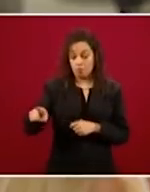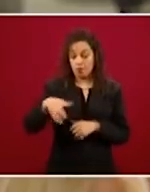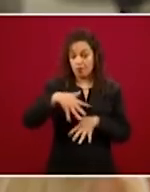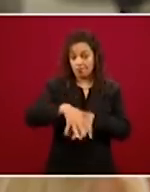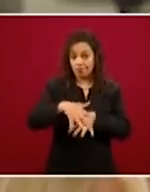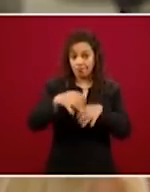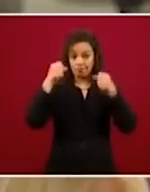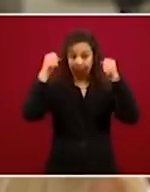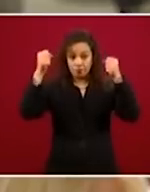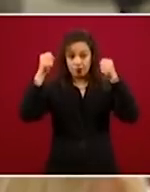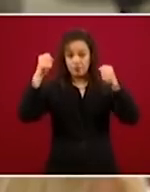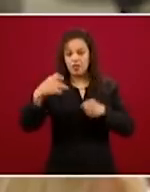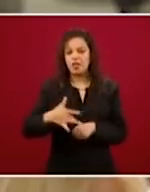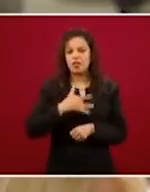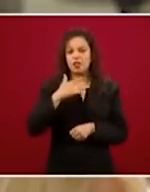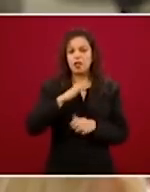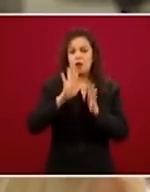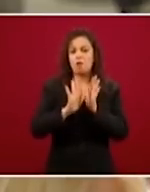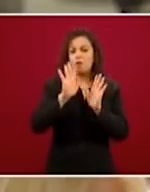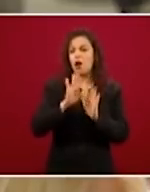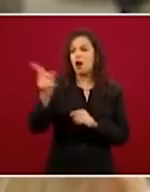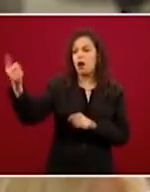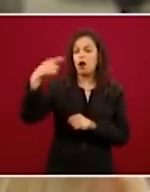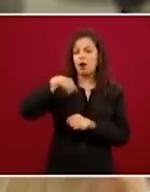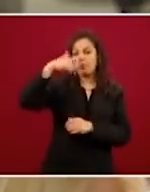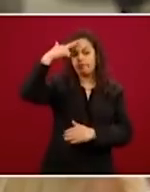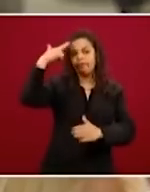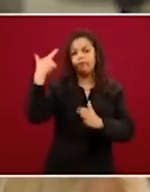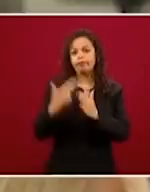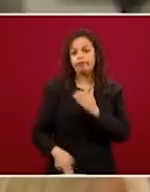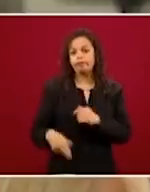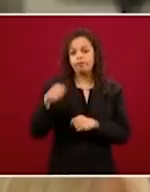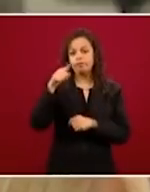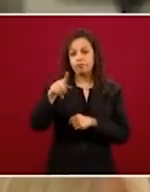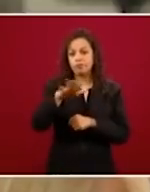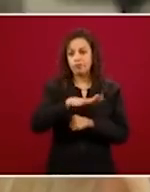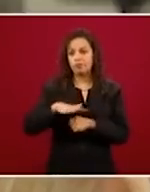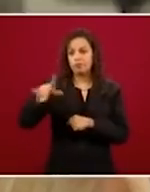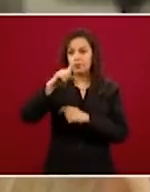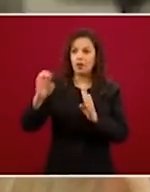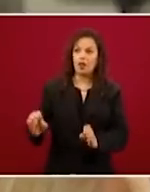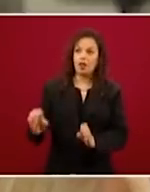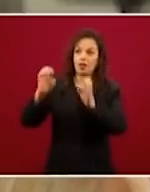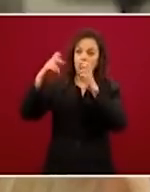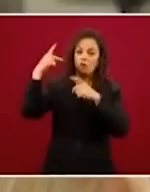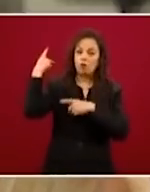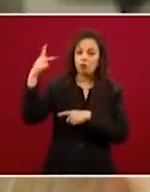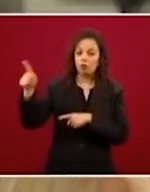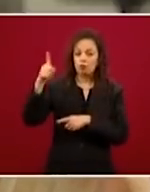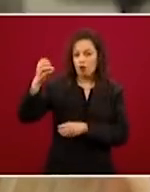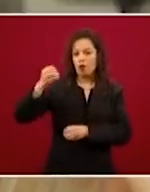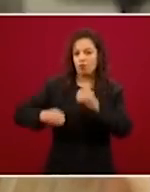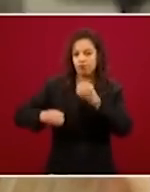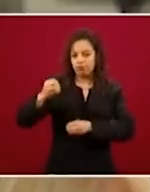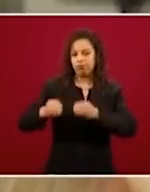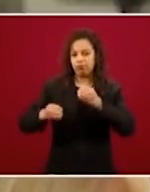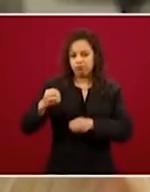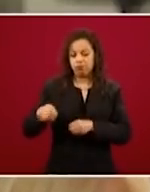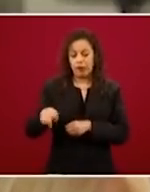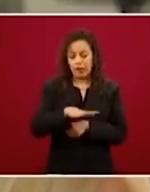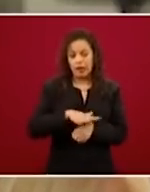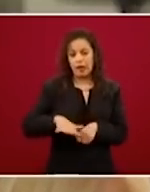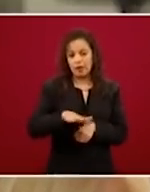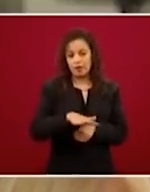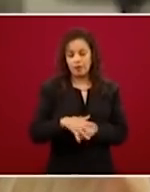sintieron agredidas por una situación que ocurrió en la explanada del edificio del poder judicial y esto motivó a que